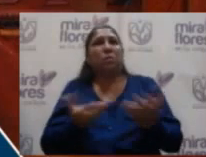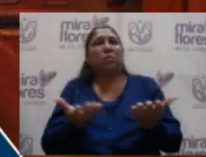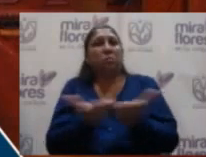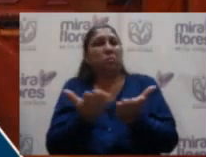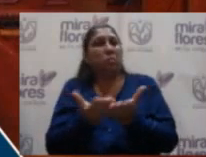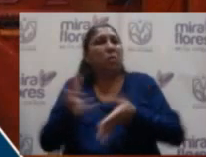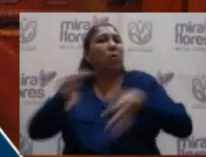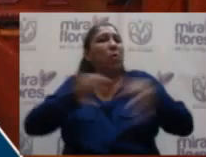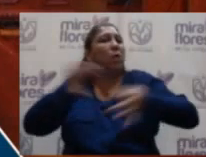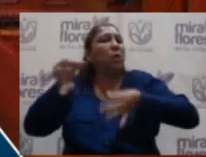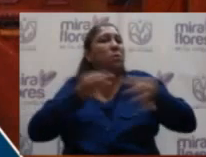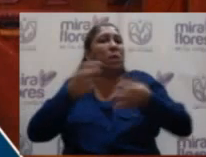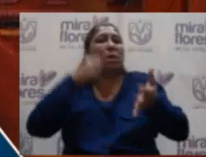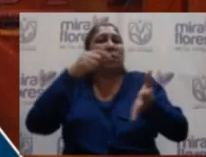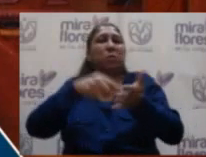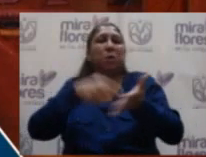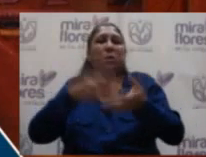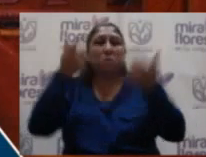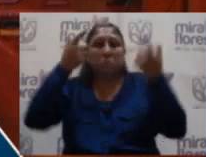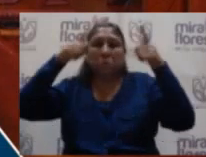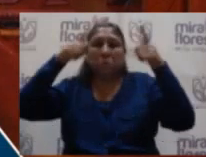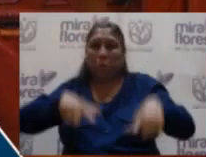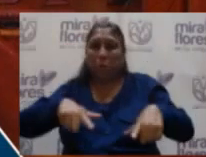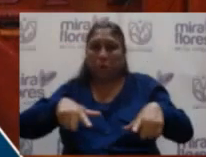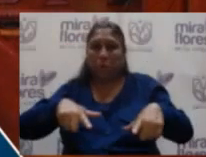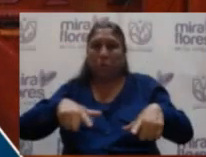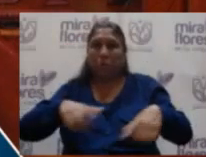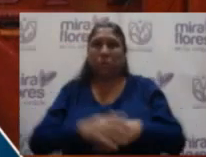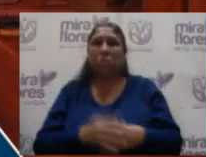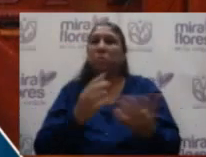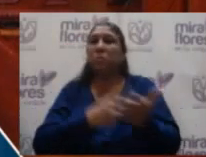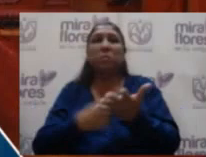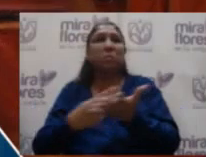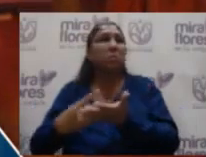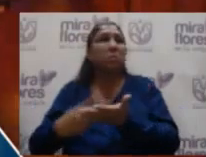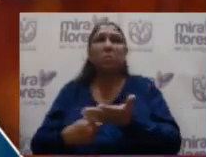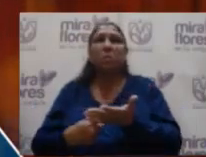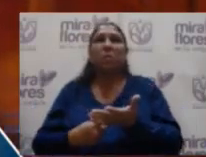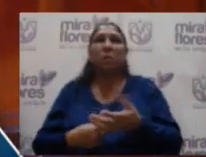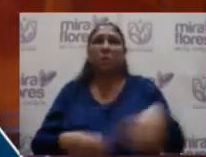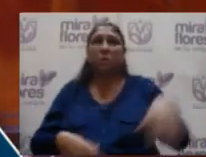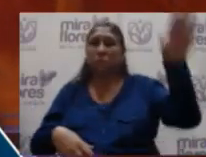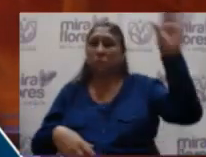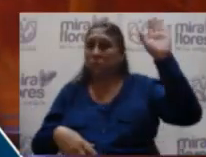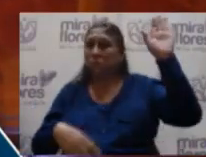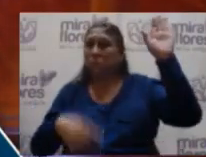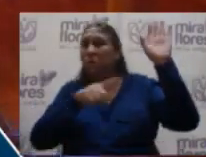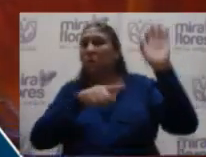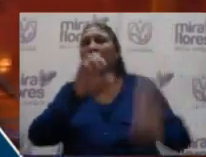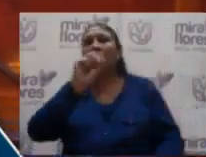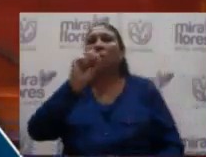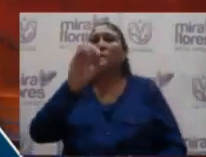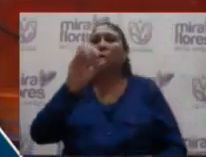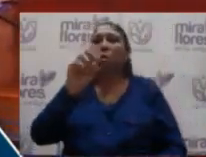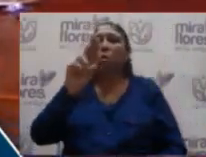consideraciones expuestas en el presente acuerdo. Debate. Tiene el uso de la palabra el señor